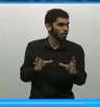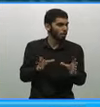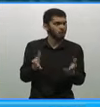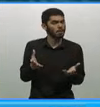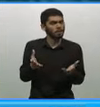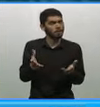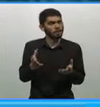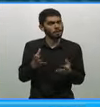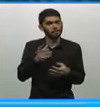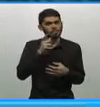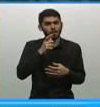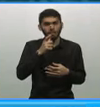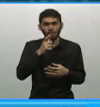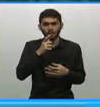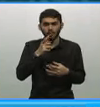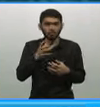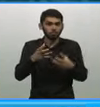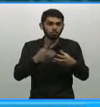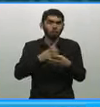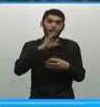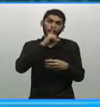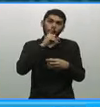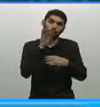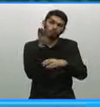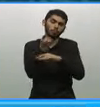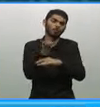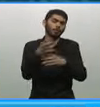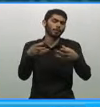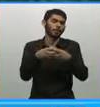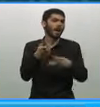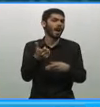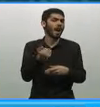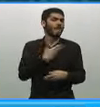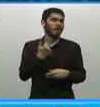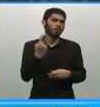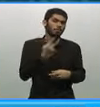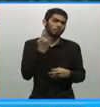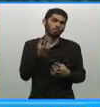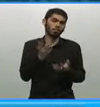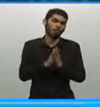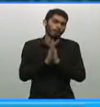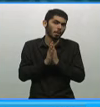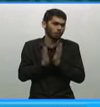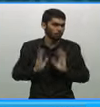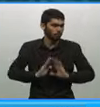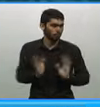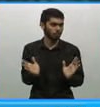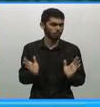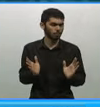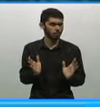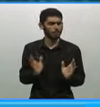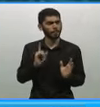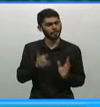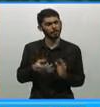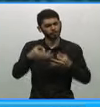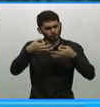llamado a la concientización de los dirigentes del fútbol argentino para que estos hechos no se vuelvan a producir. Y yendo ya más